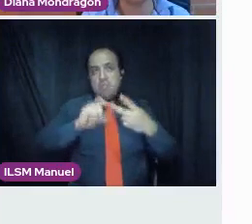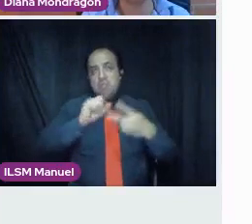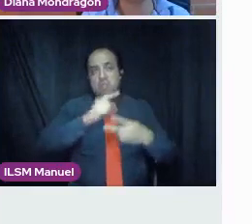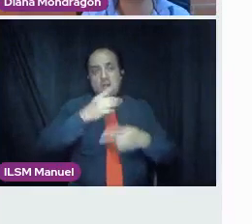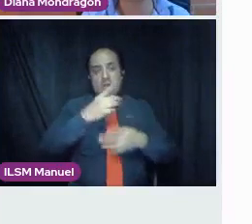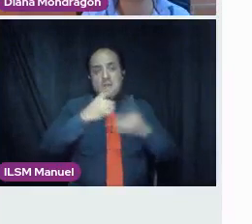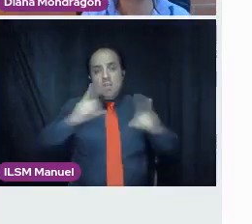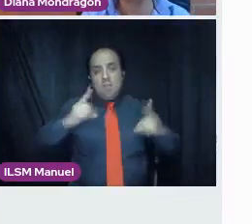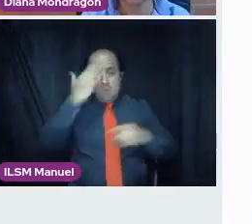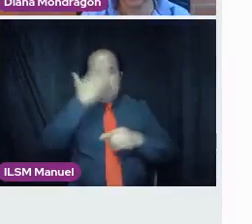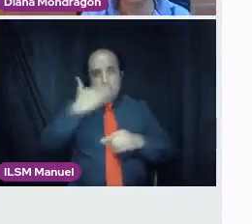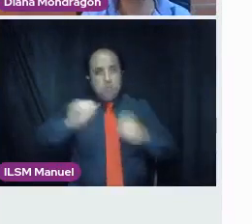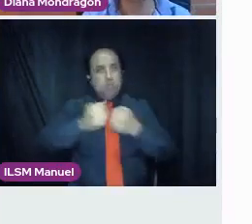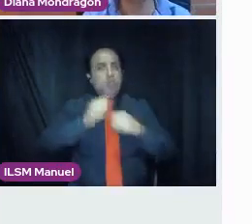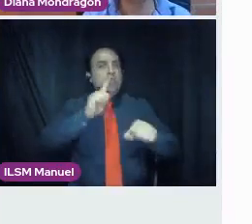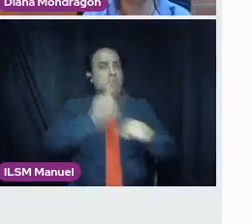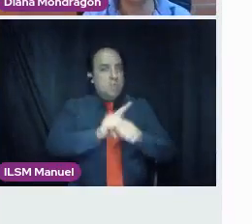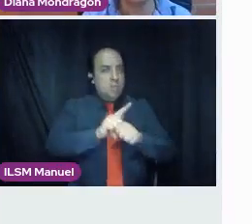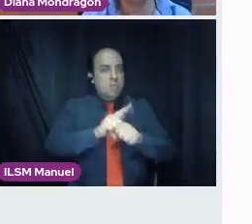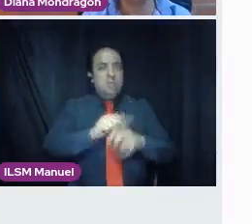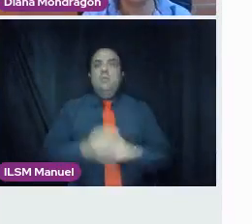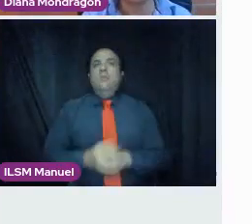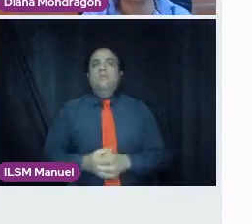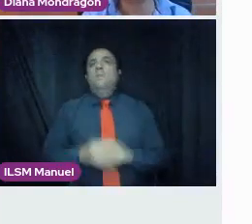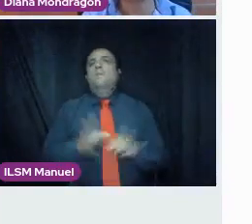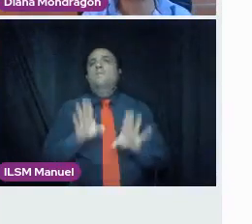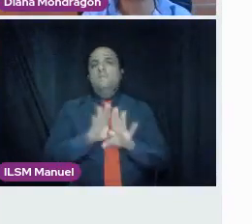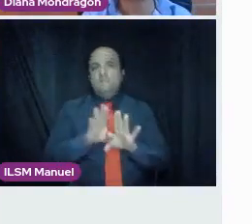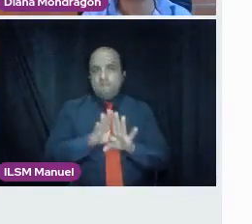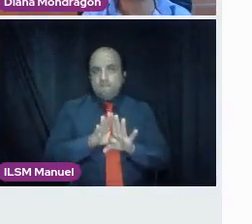habilidades sociales a través de